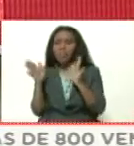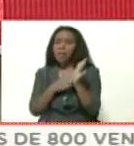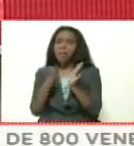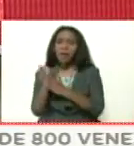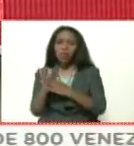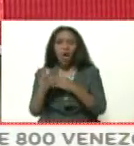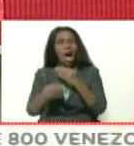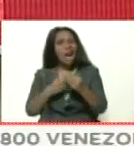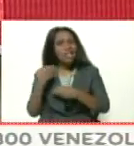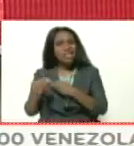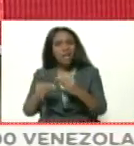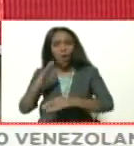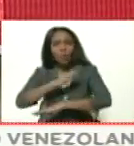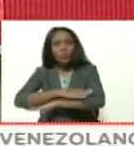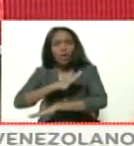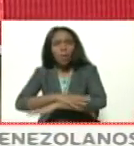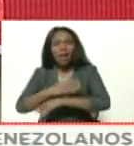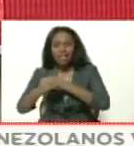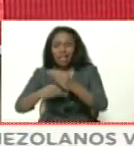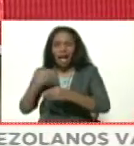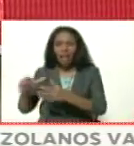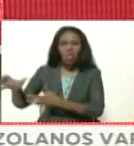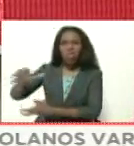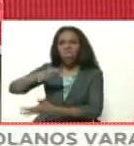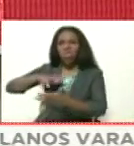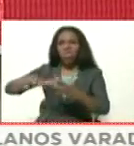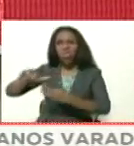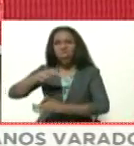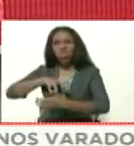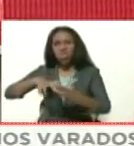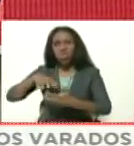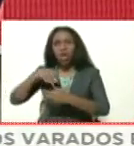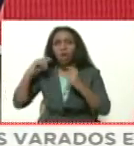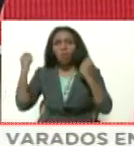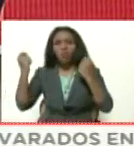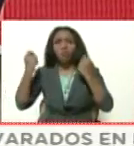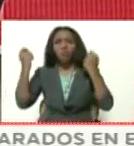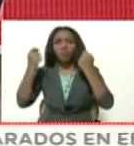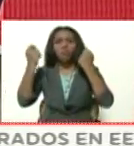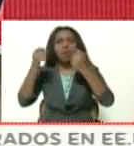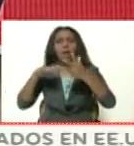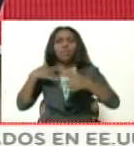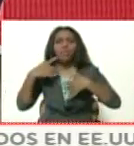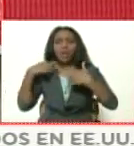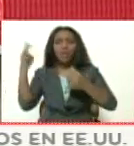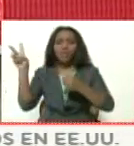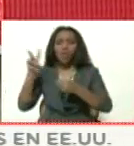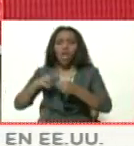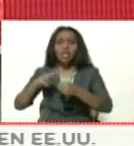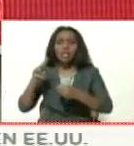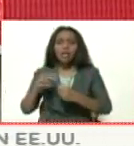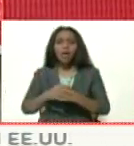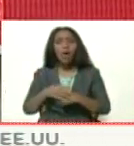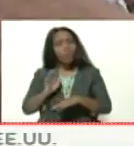las condiciones para que se genere el caos y desde el caos promover los eventos de violencia.